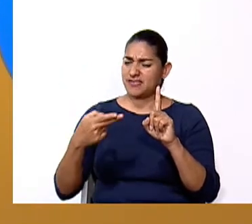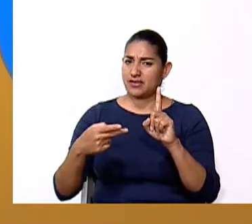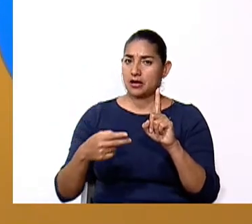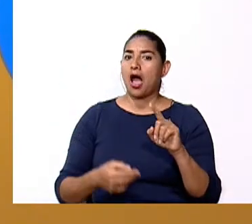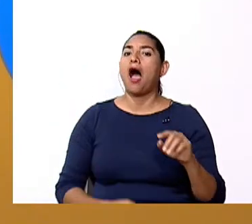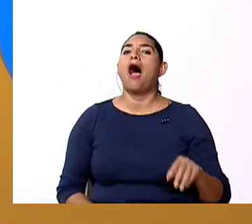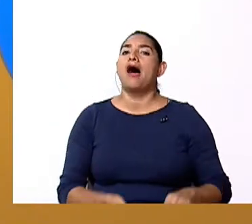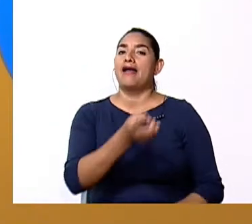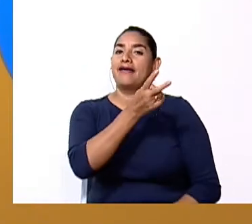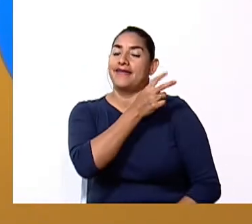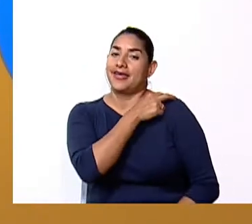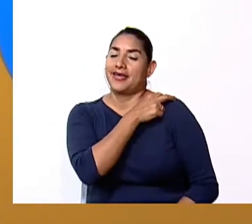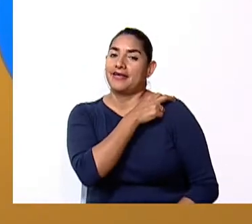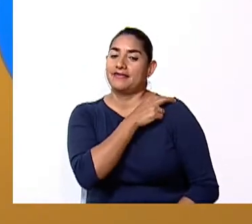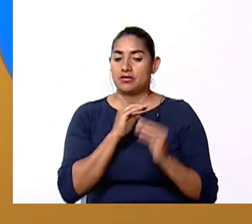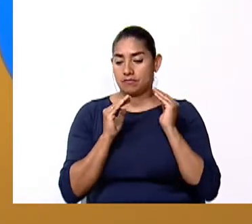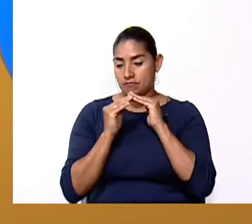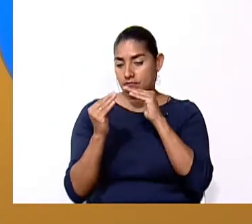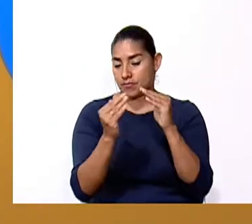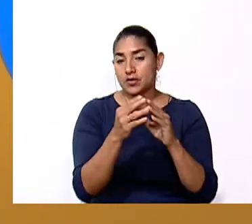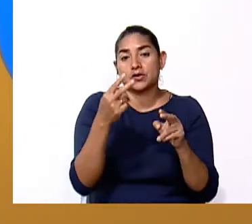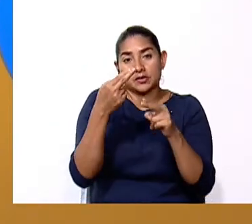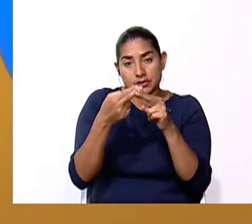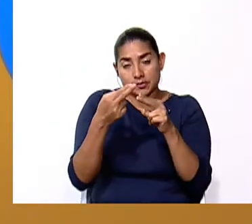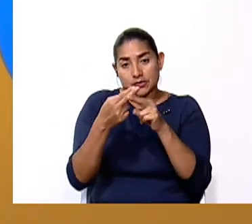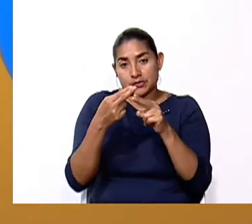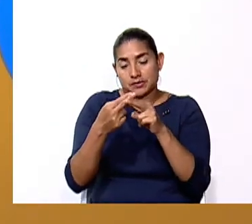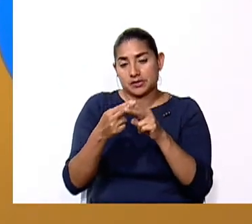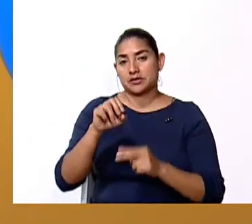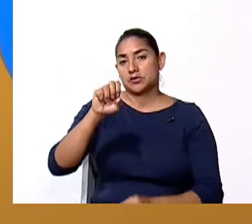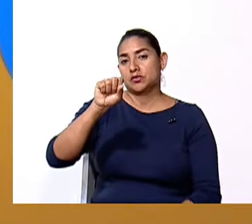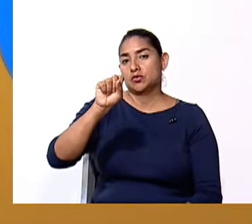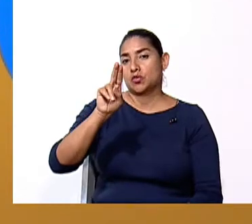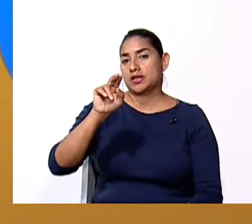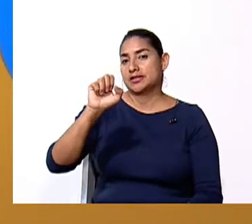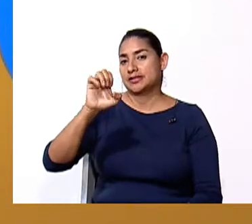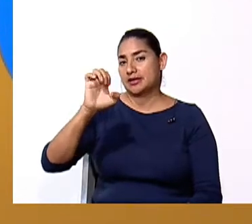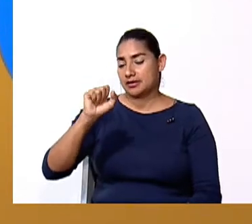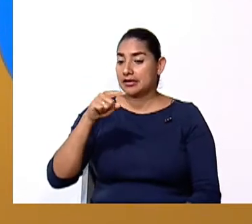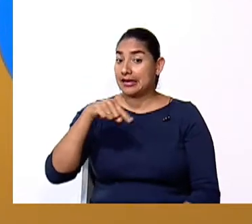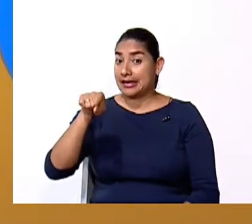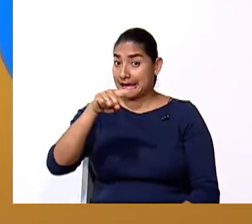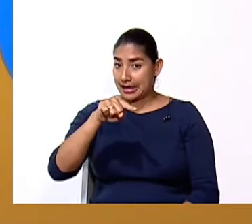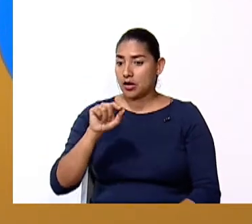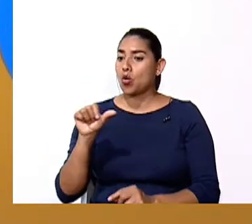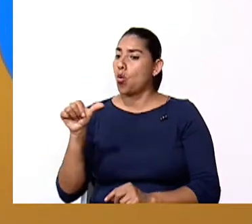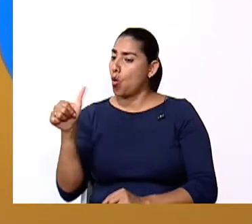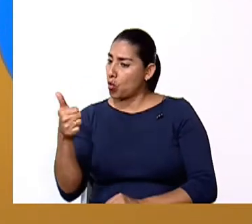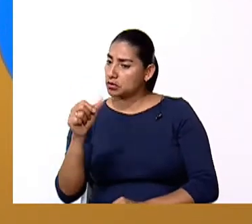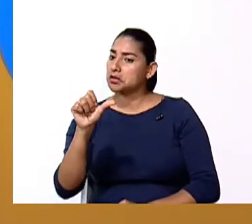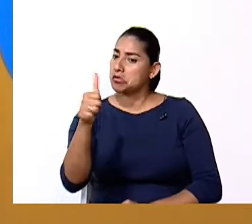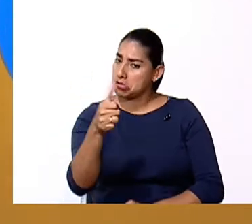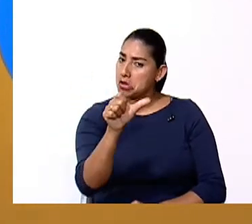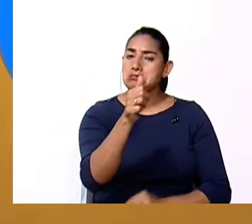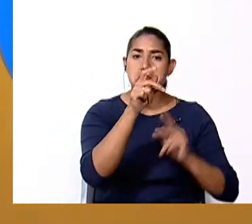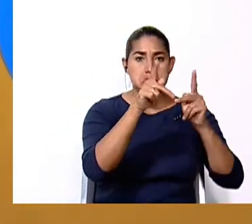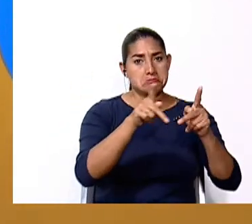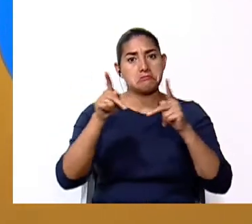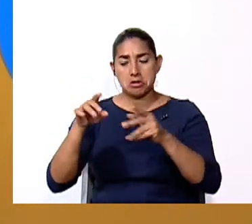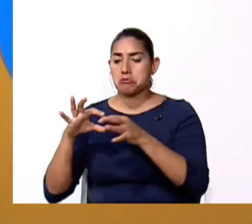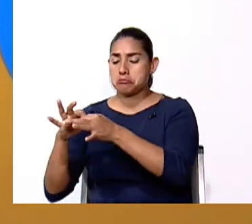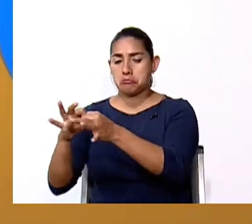Les voy a dar un par de pistas. La primera es que cada 15 de septiembre celebramos un año más de vida independiente,